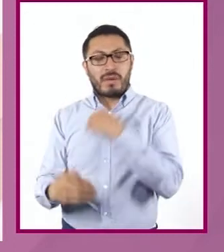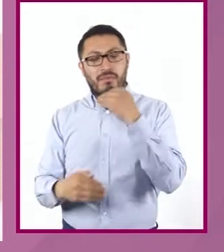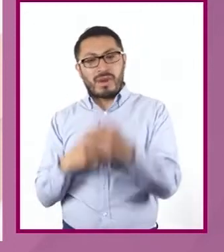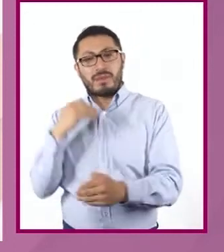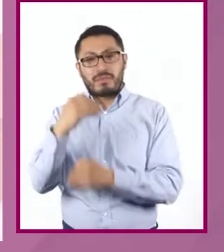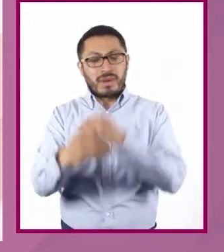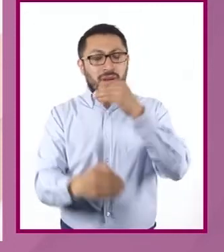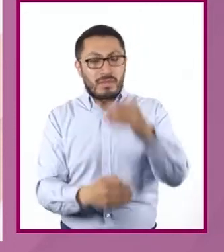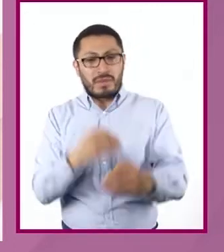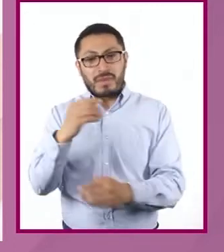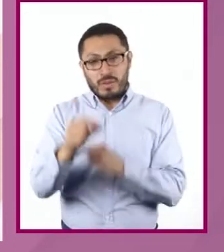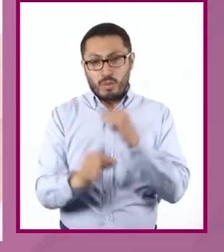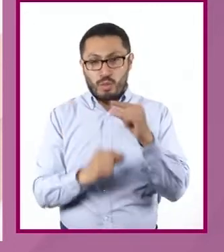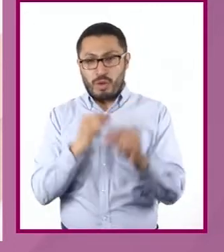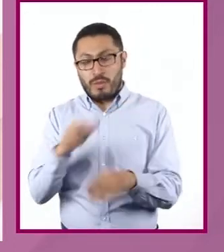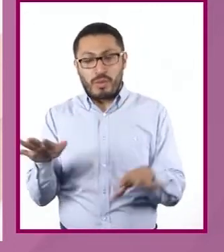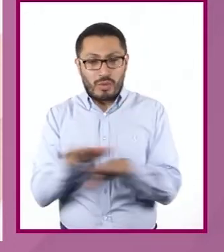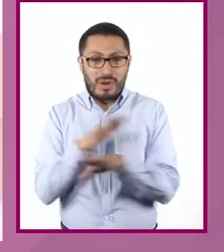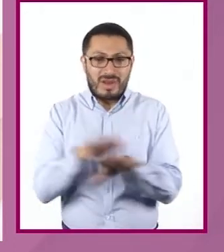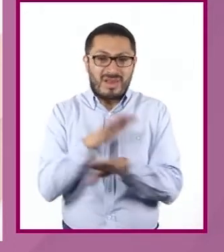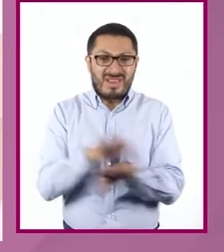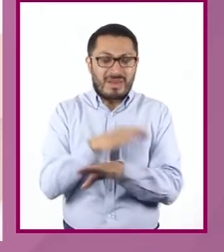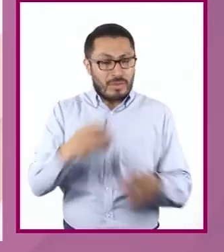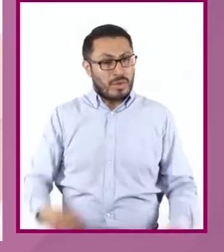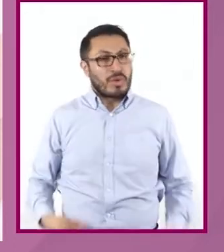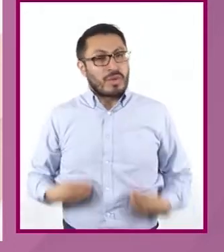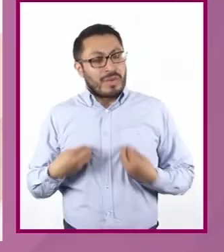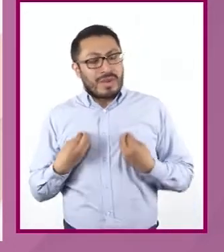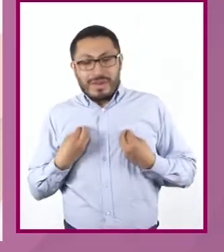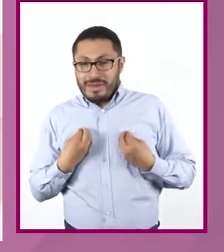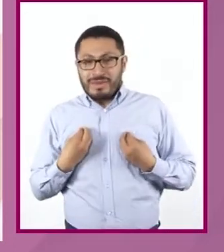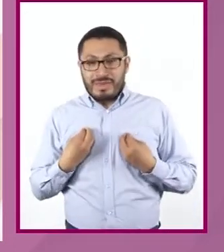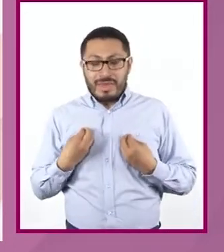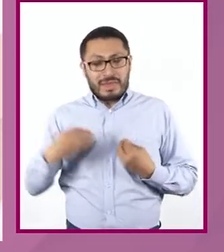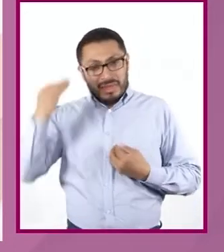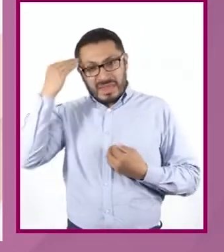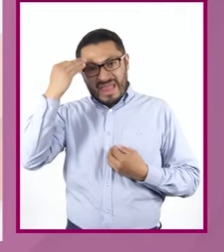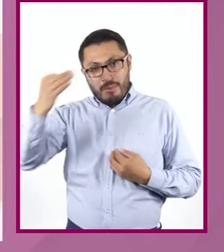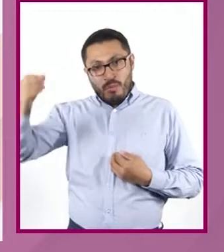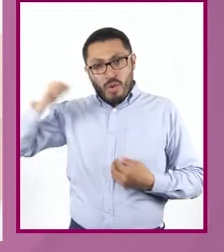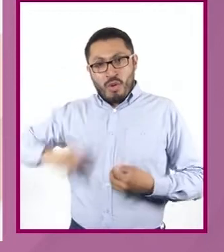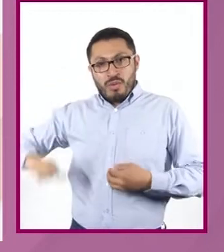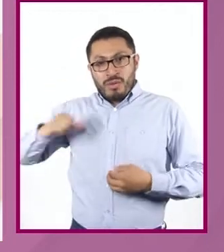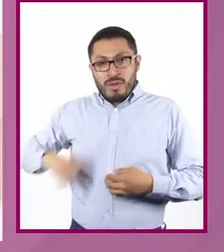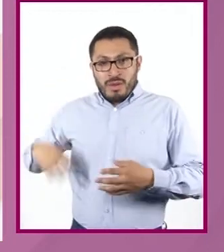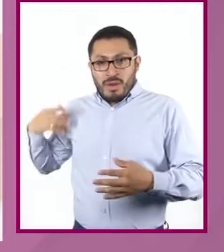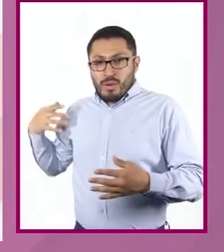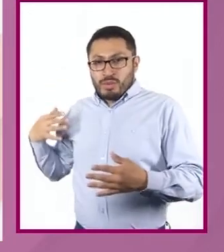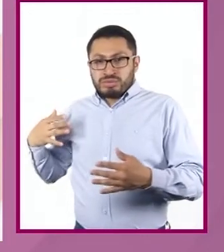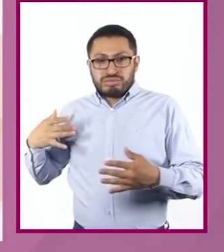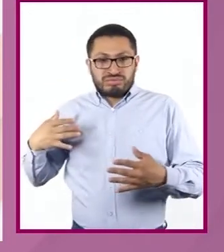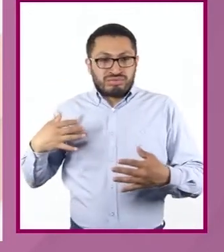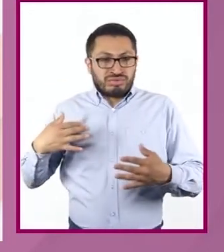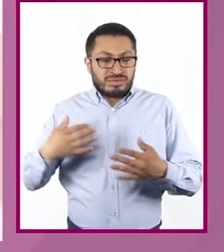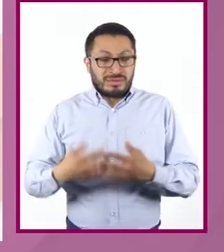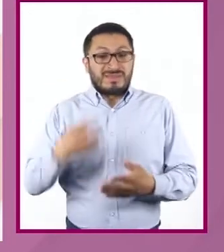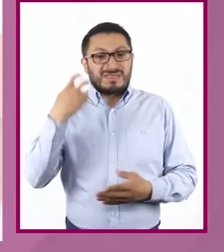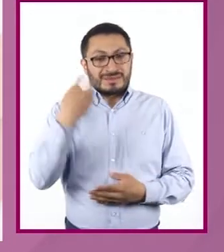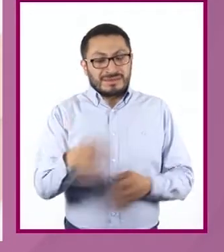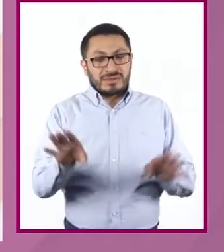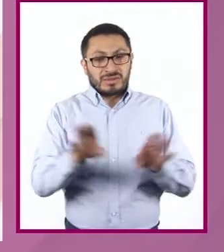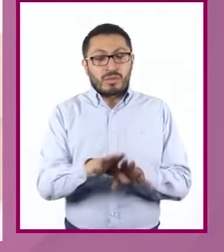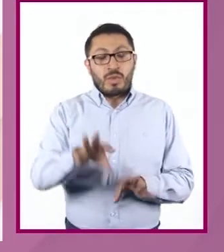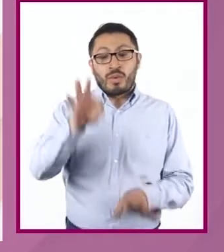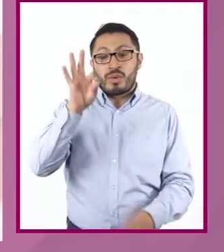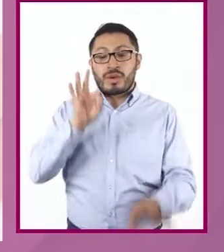gradual de los seres vivos con el paso del tiempo, que utilizan como herramienta la selección natural. Cuando el